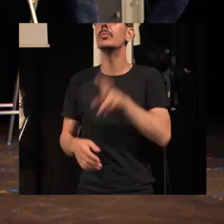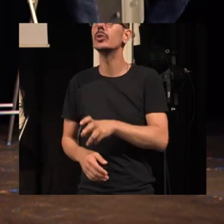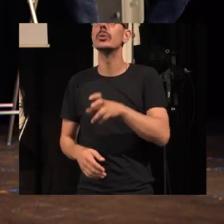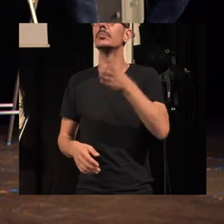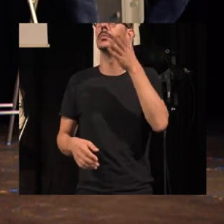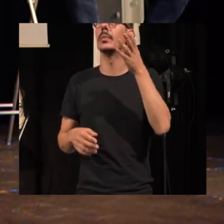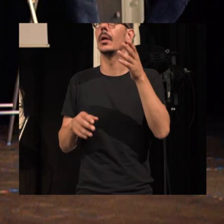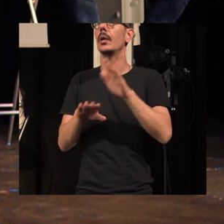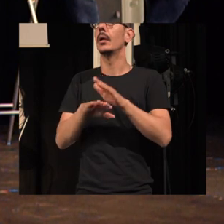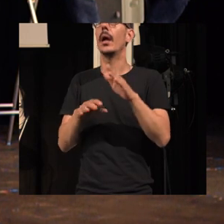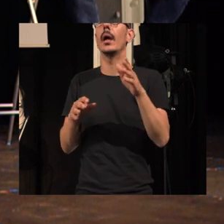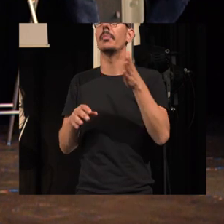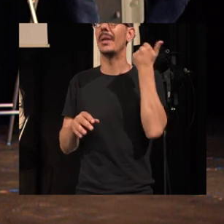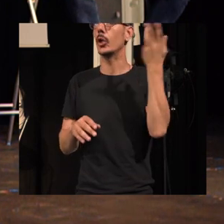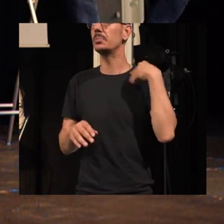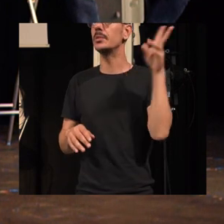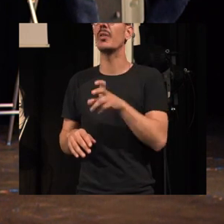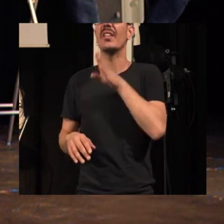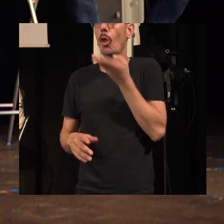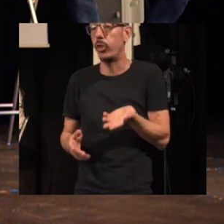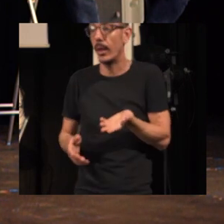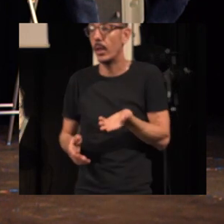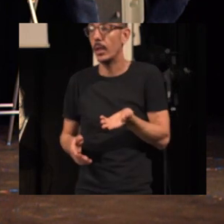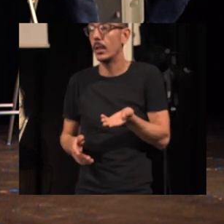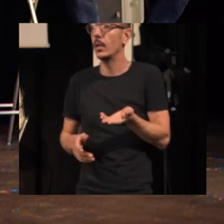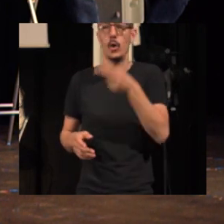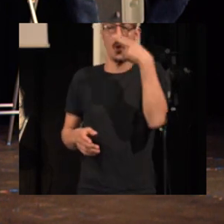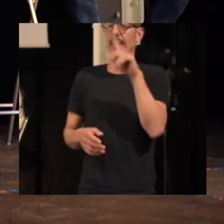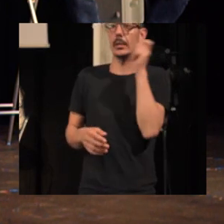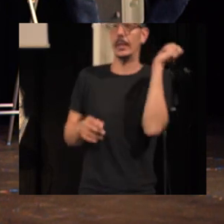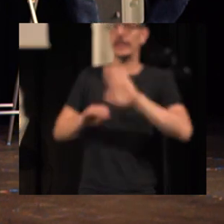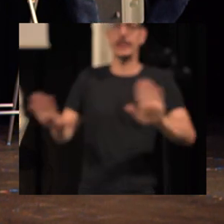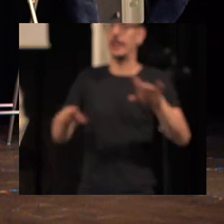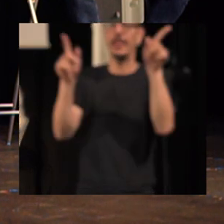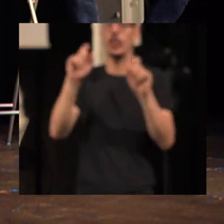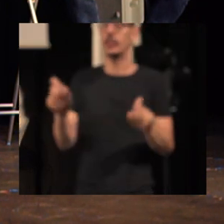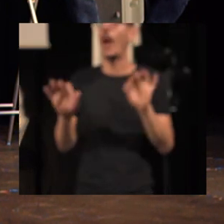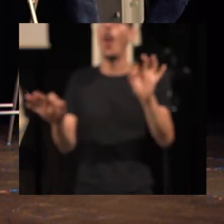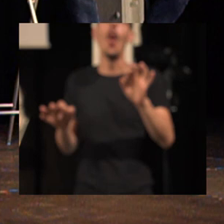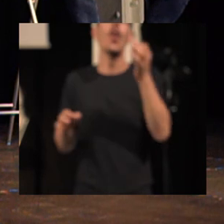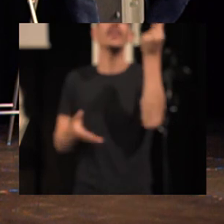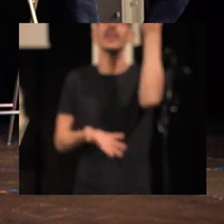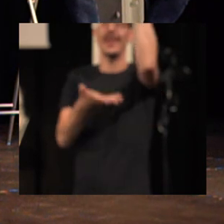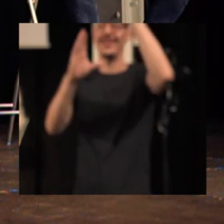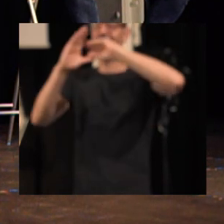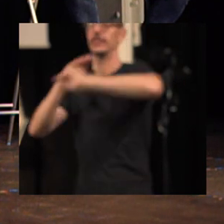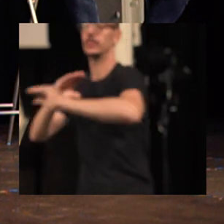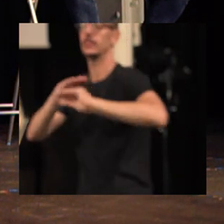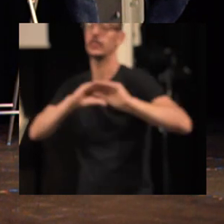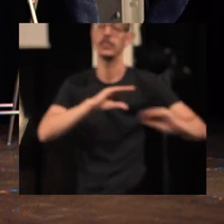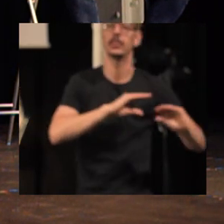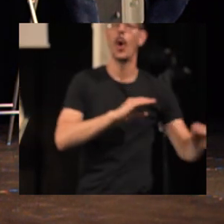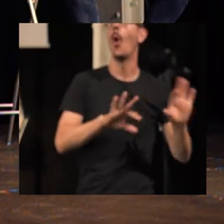dos, de repartir o de, en una política, digamos, redistributiva, de repartir